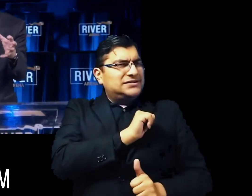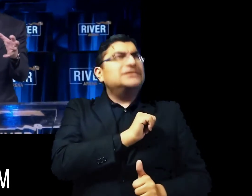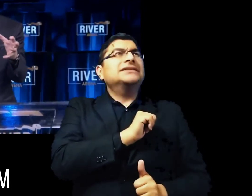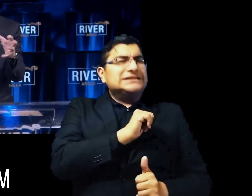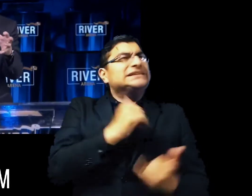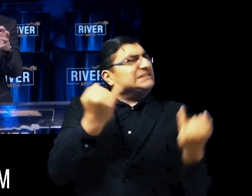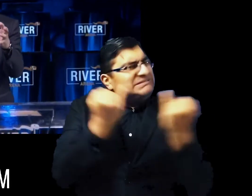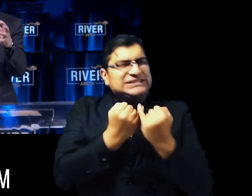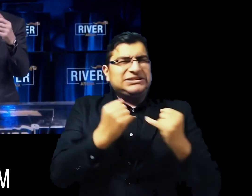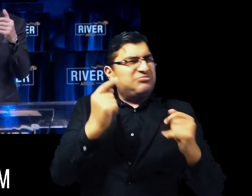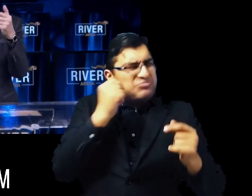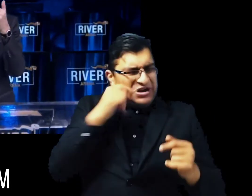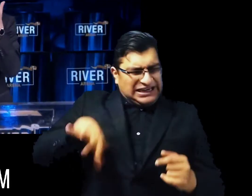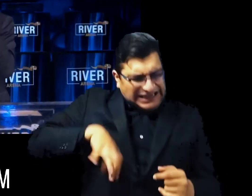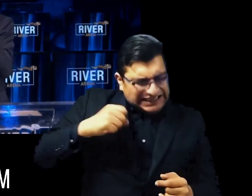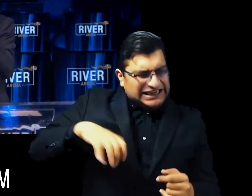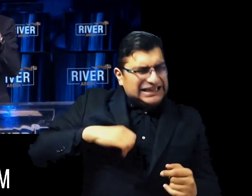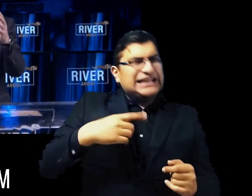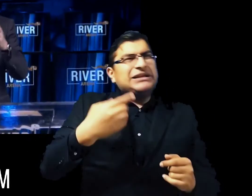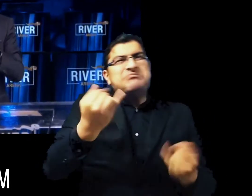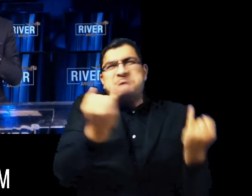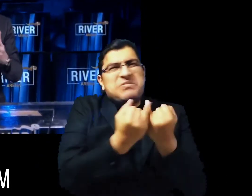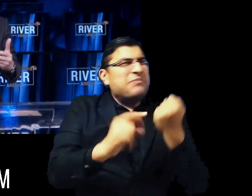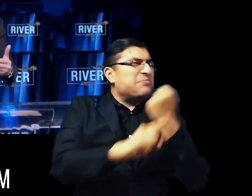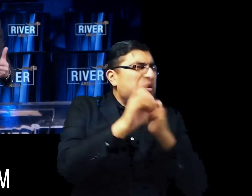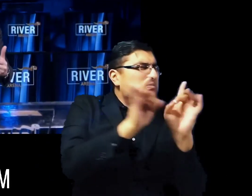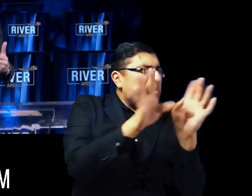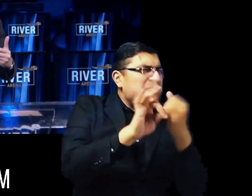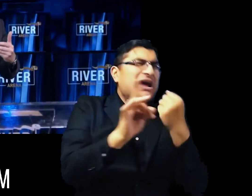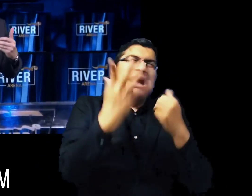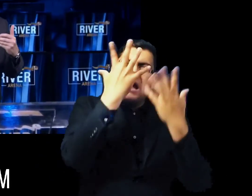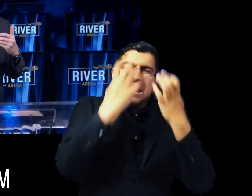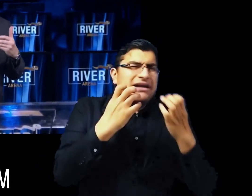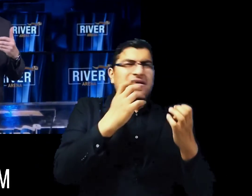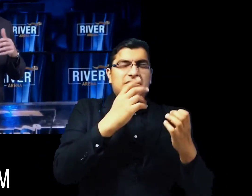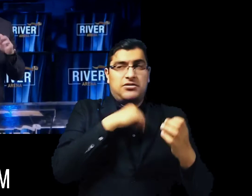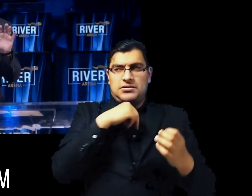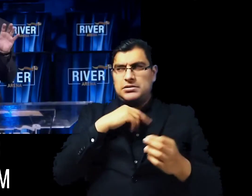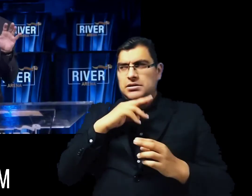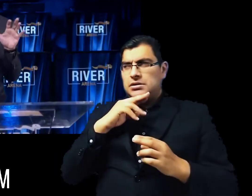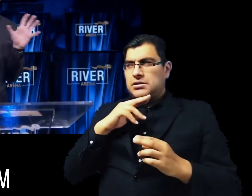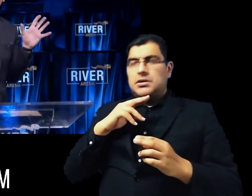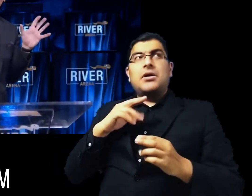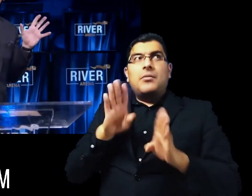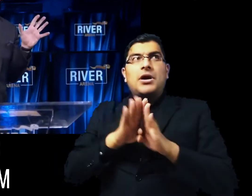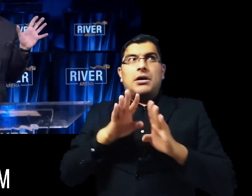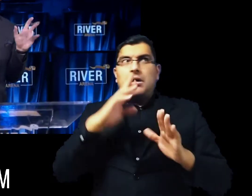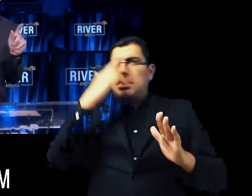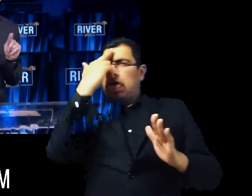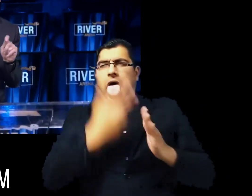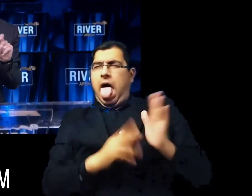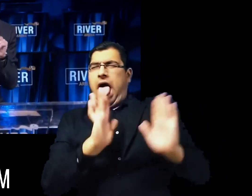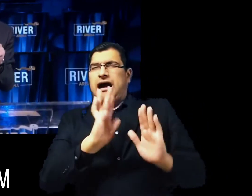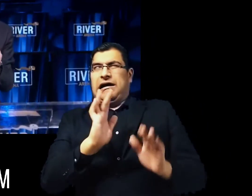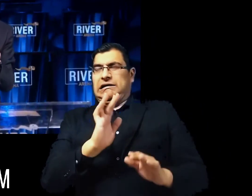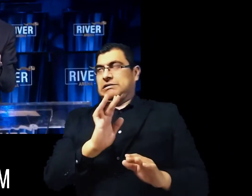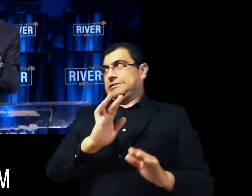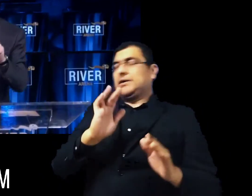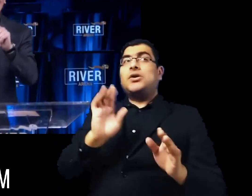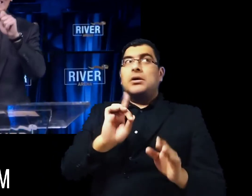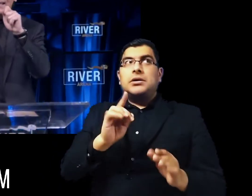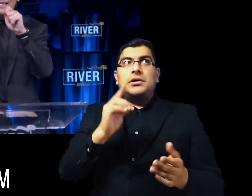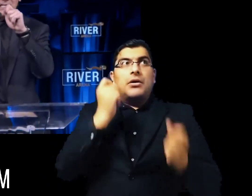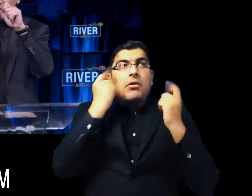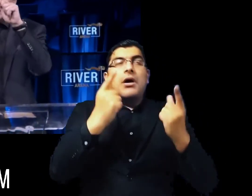cuenta que a lo mejor está pasando un momento triste y lejos de dejar de respetarlo, de mirarlo sin autoridad, dije, wow,